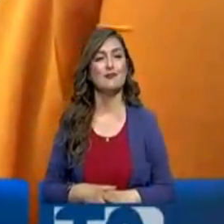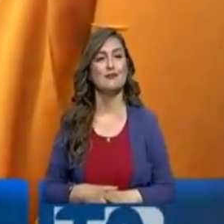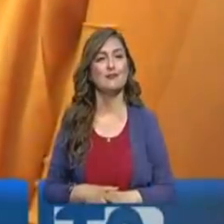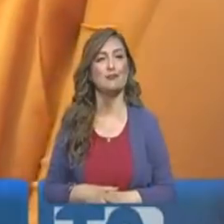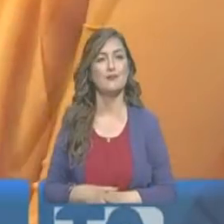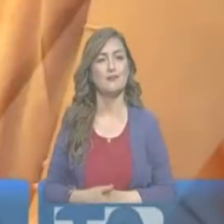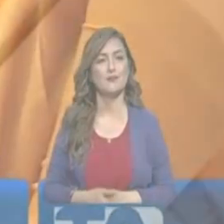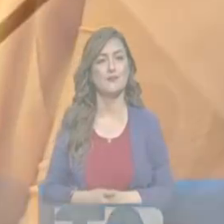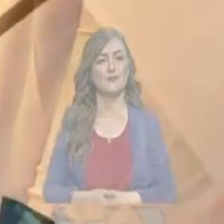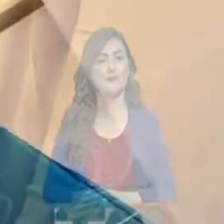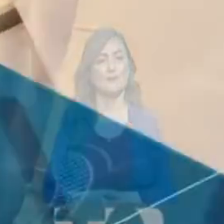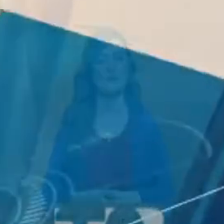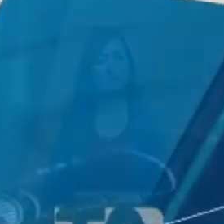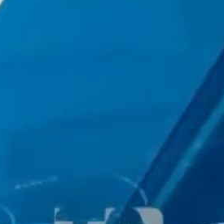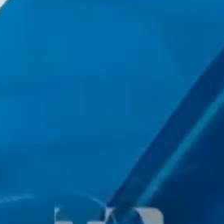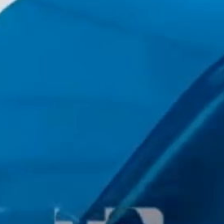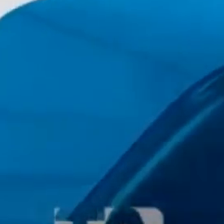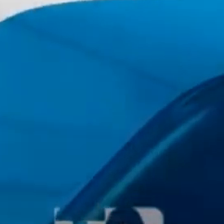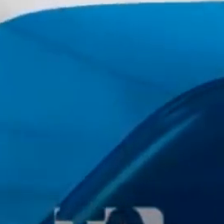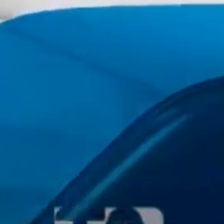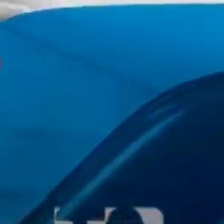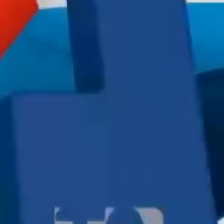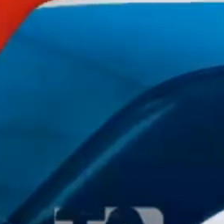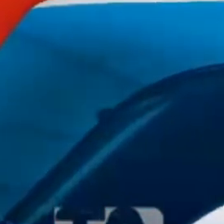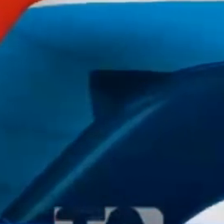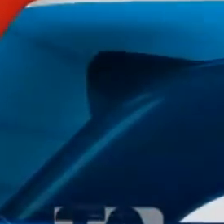Rendón, 24 horas.